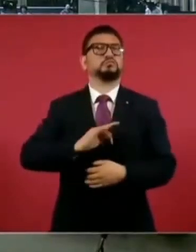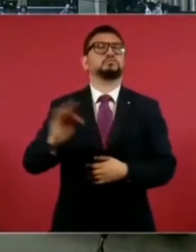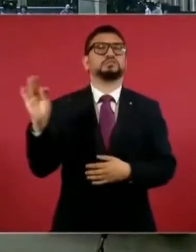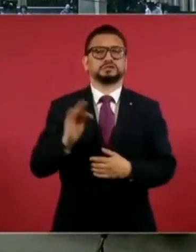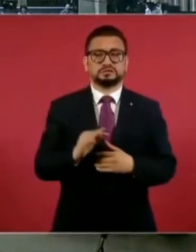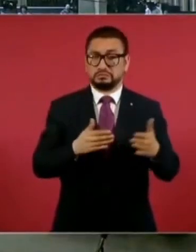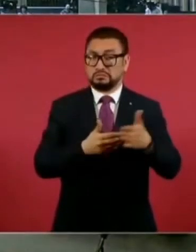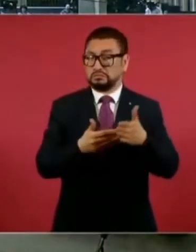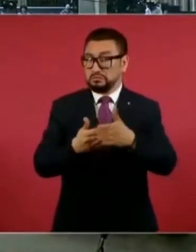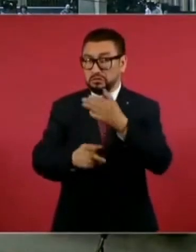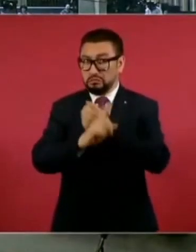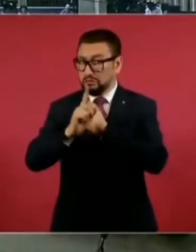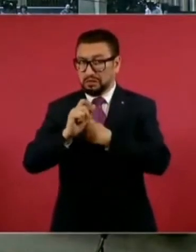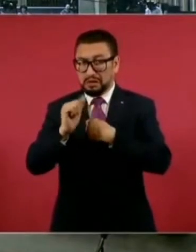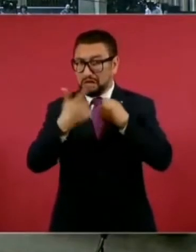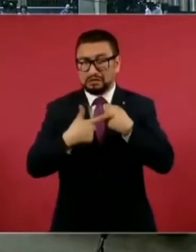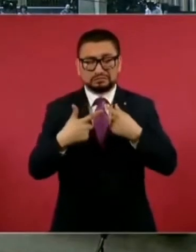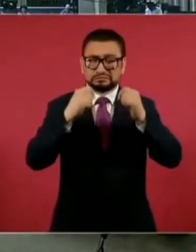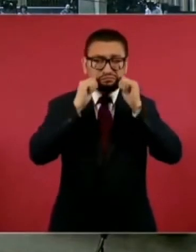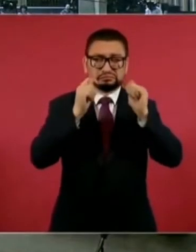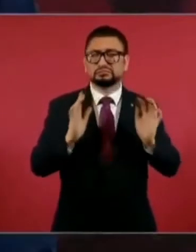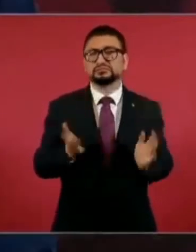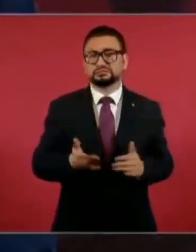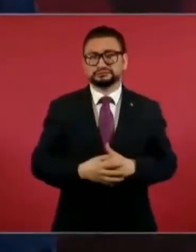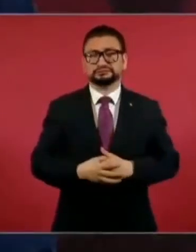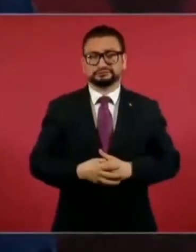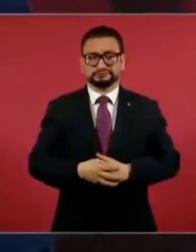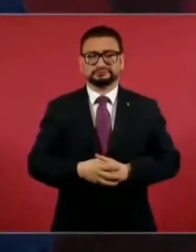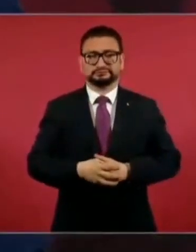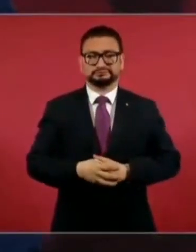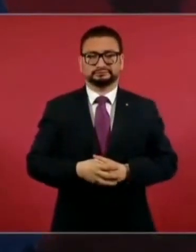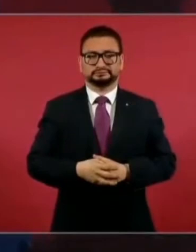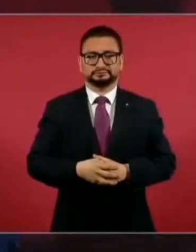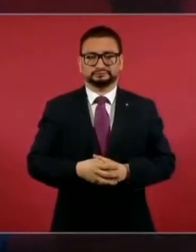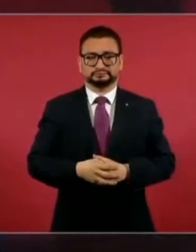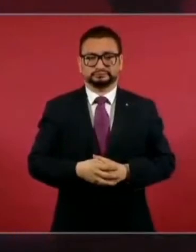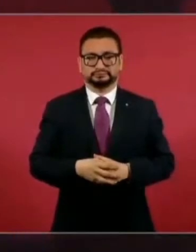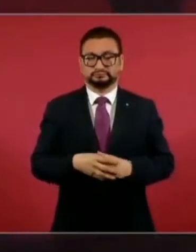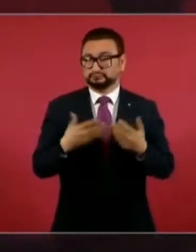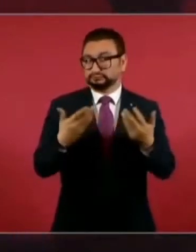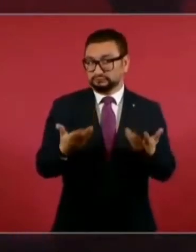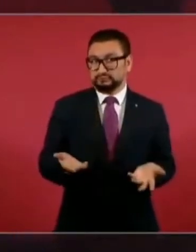desafío, cualquier adversidad. Entonces,